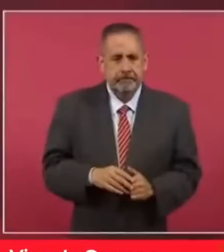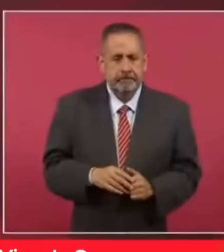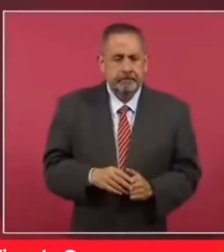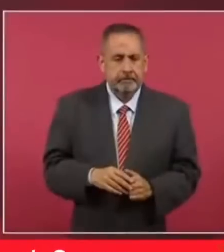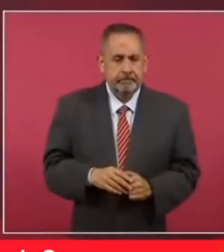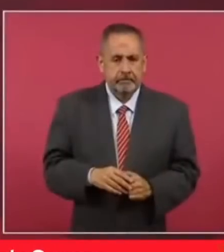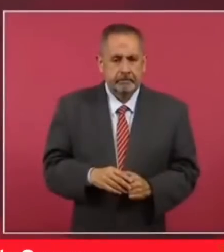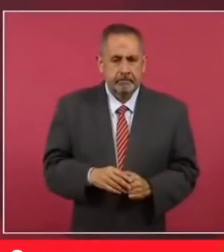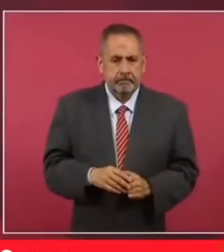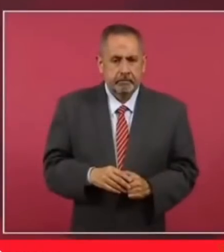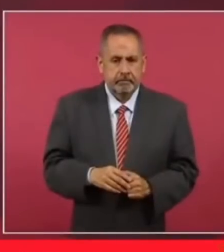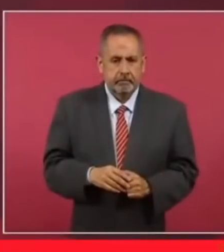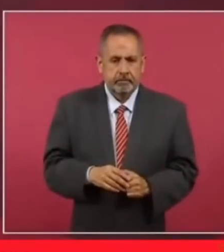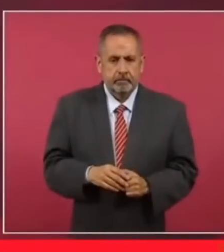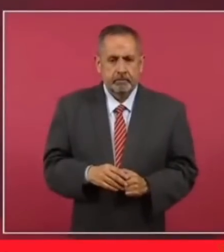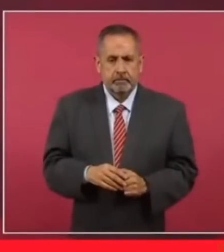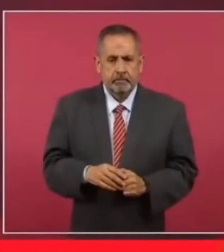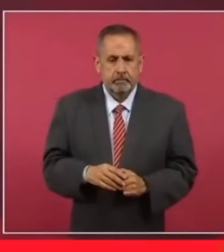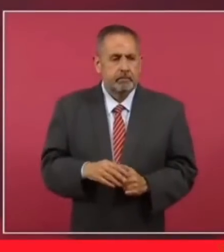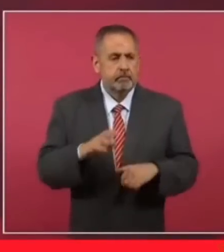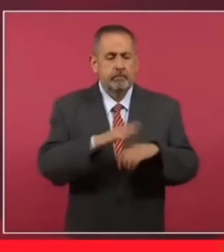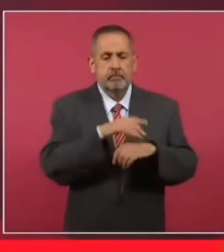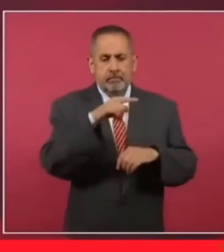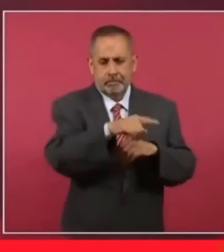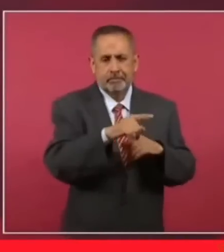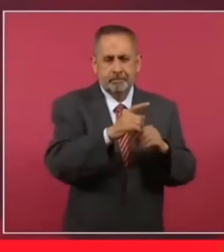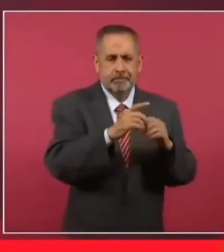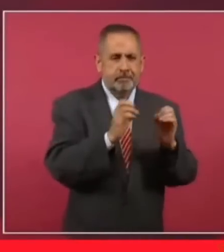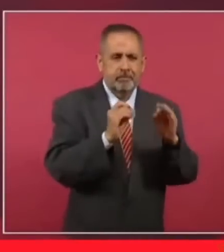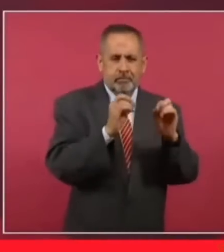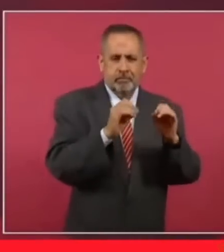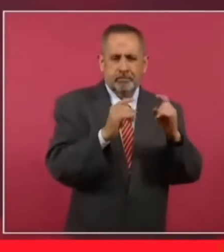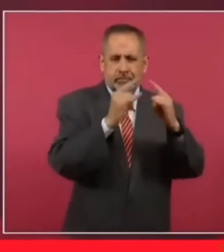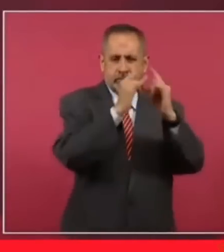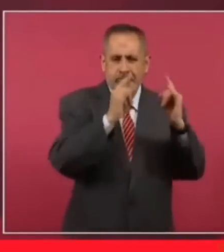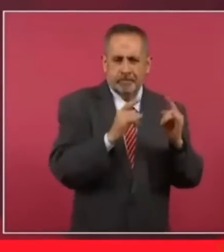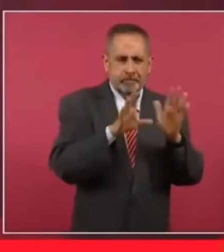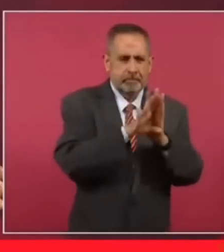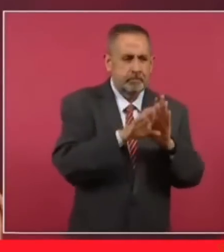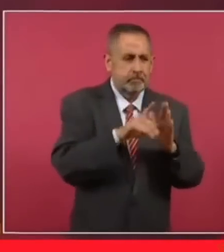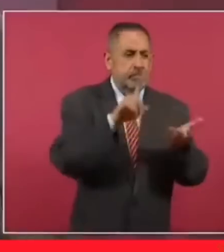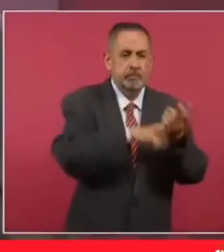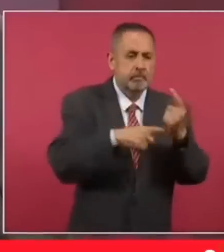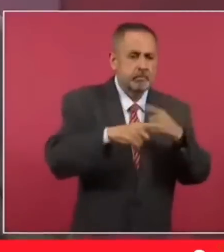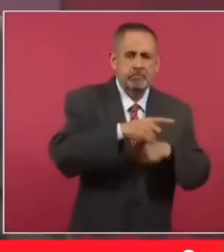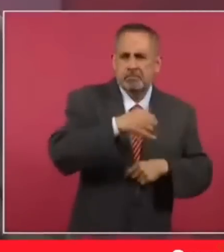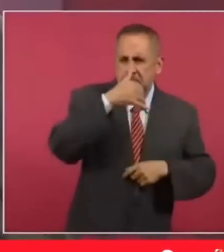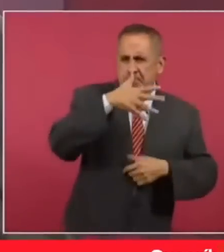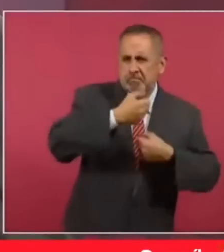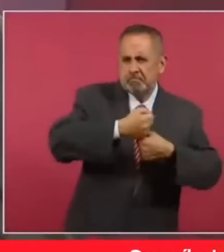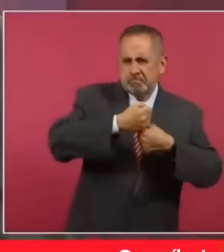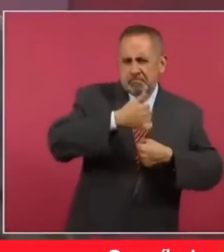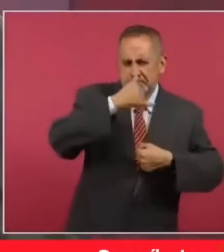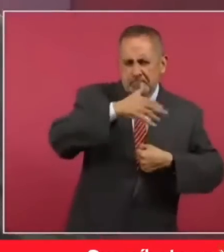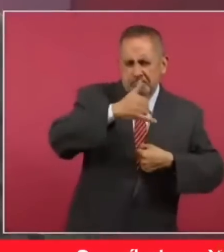en este albergue hubo una protesta.